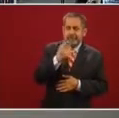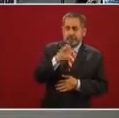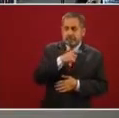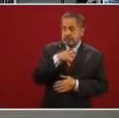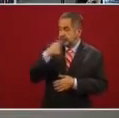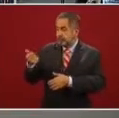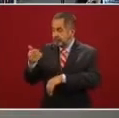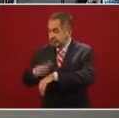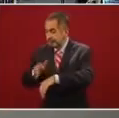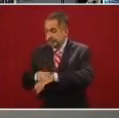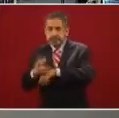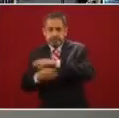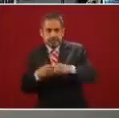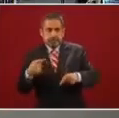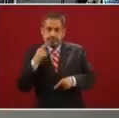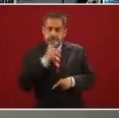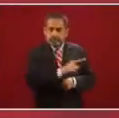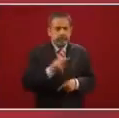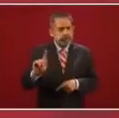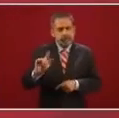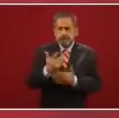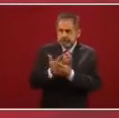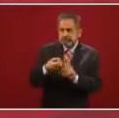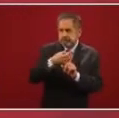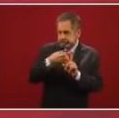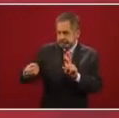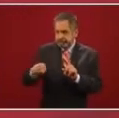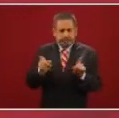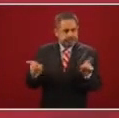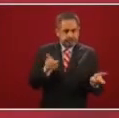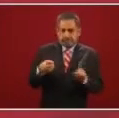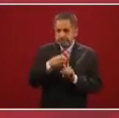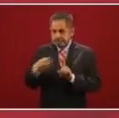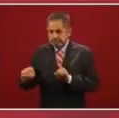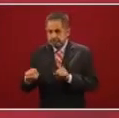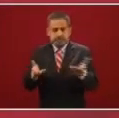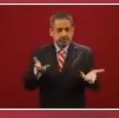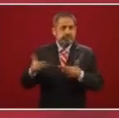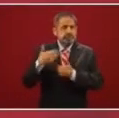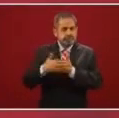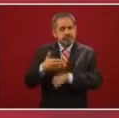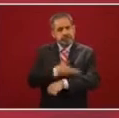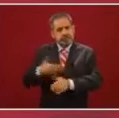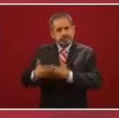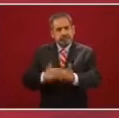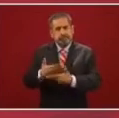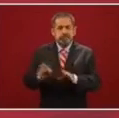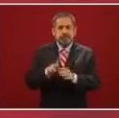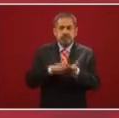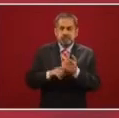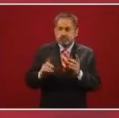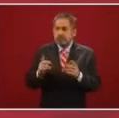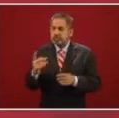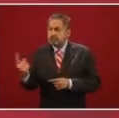emitió? Es un proceso, yo creo que es un proceso, tenemos que entender de las dos partes, tanto de una como de la otra, que es un proceso en donde puede haber